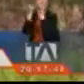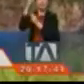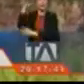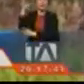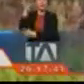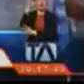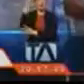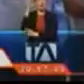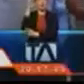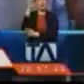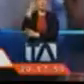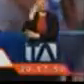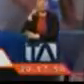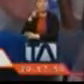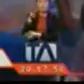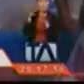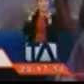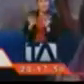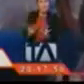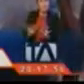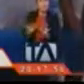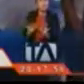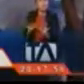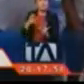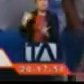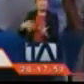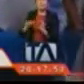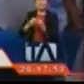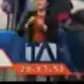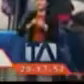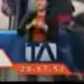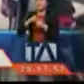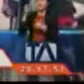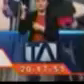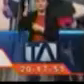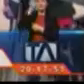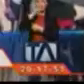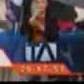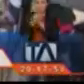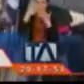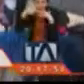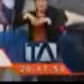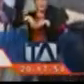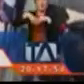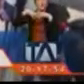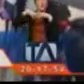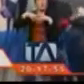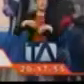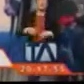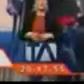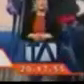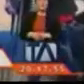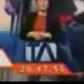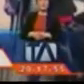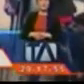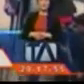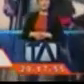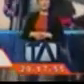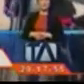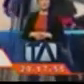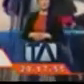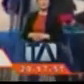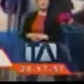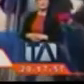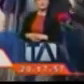a Colombia, pudo confirmar el impacto que está generando la crisis que enfrenta Venezuela en países vecinos. Quiero aquí